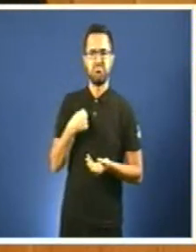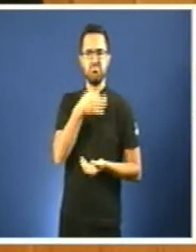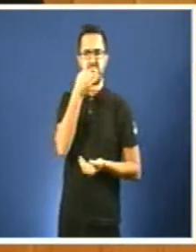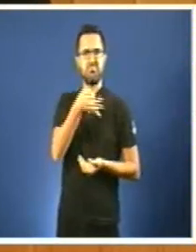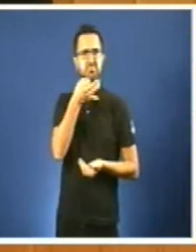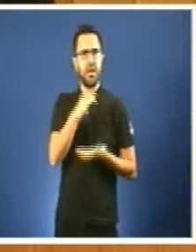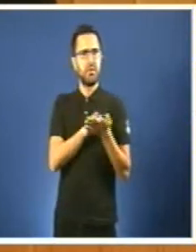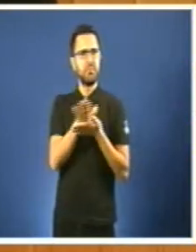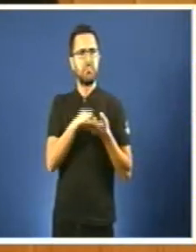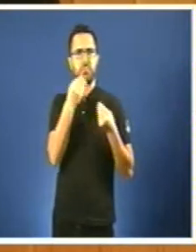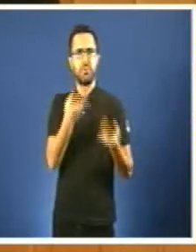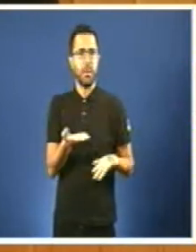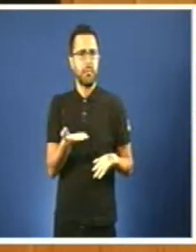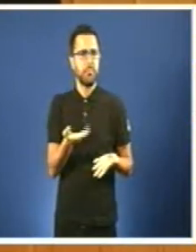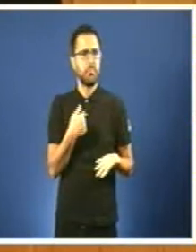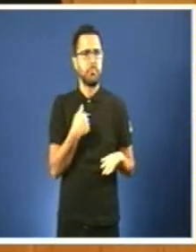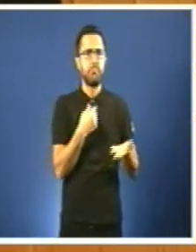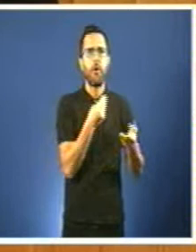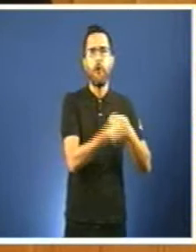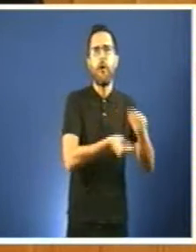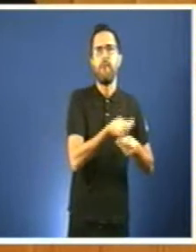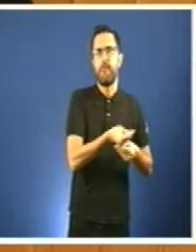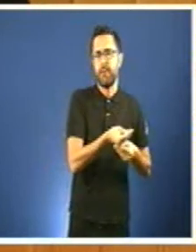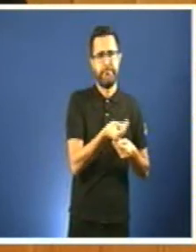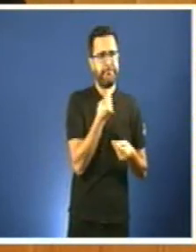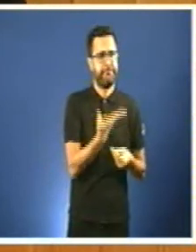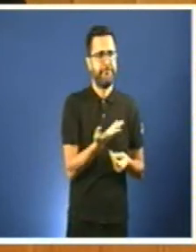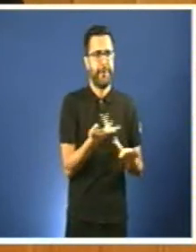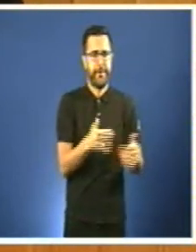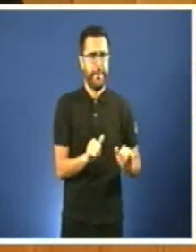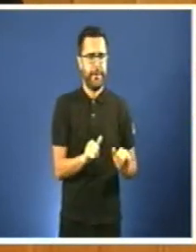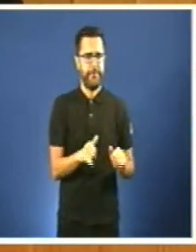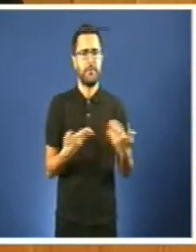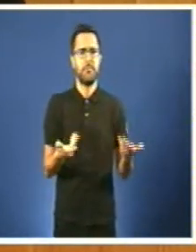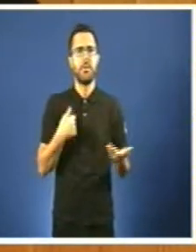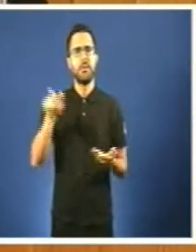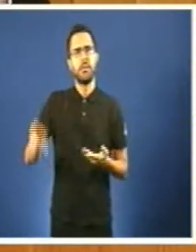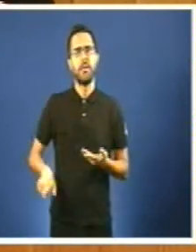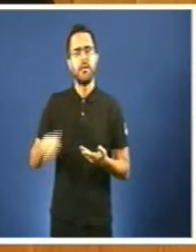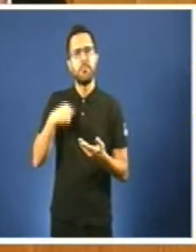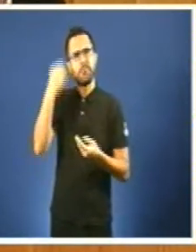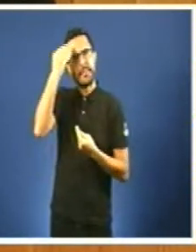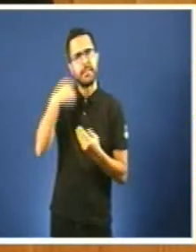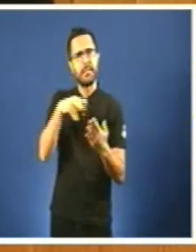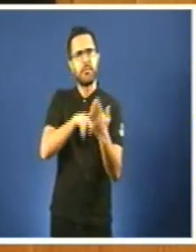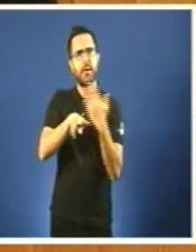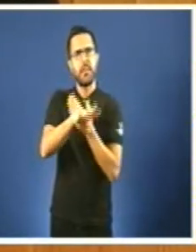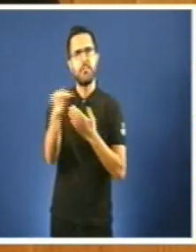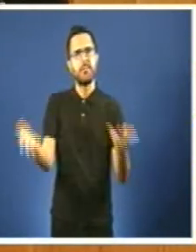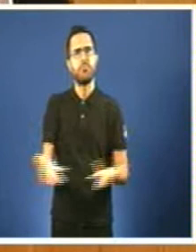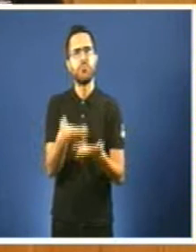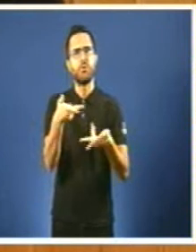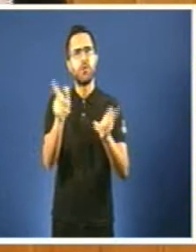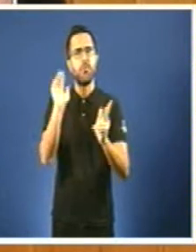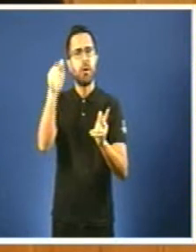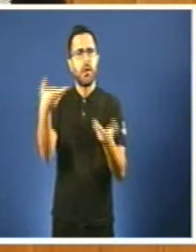tampouco unha boa obra. Que para vostede a transparencia e o impulso democrático? Propoñer na oposición que